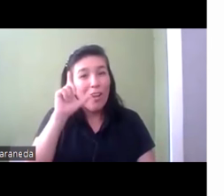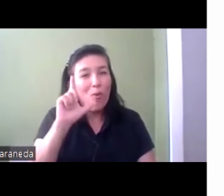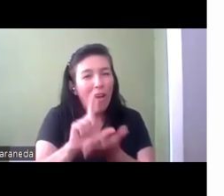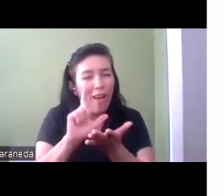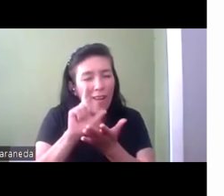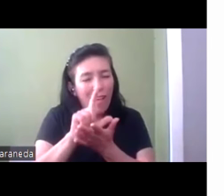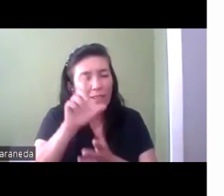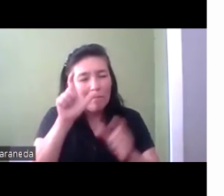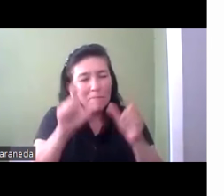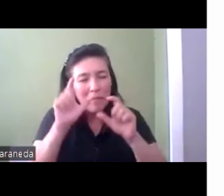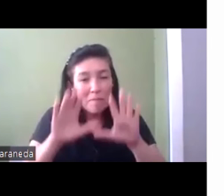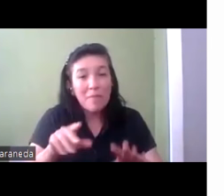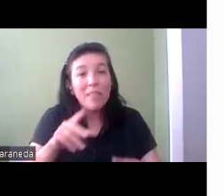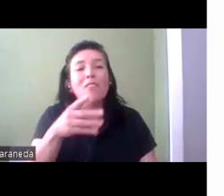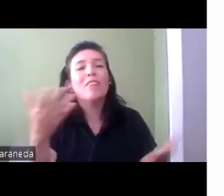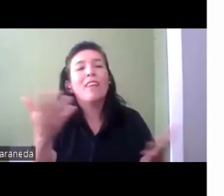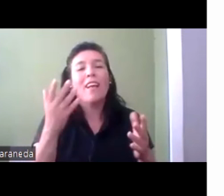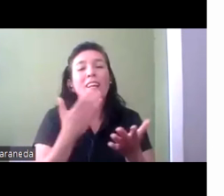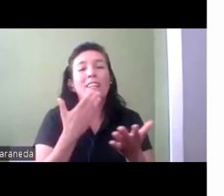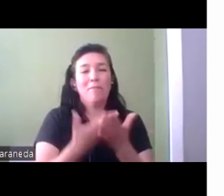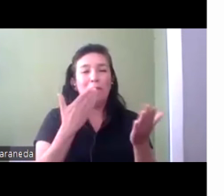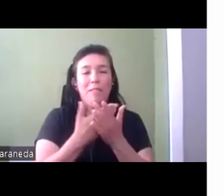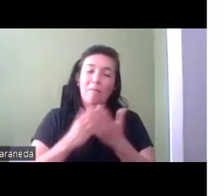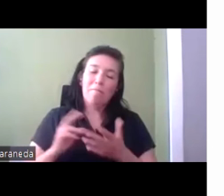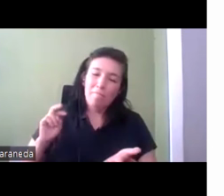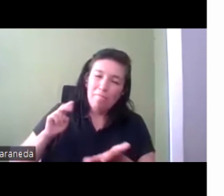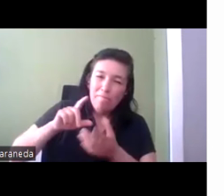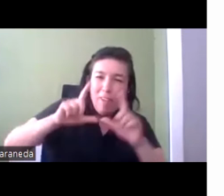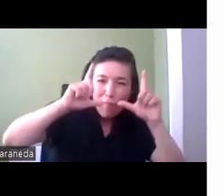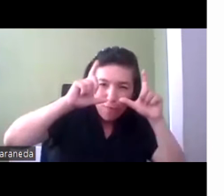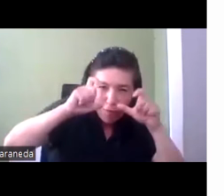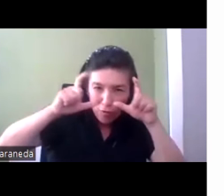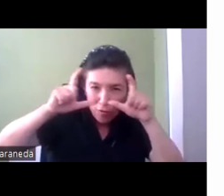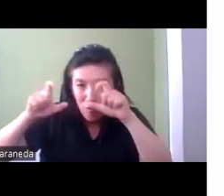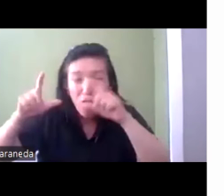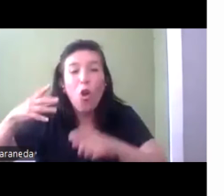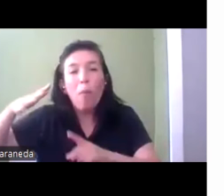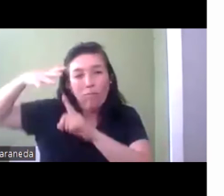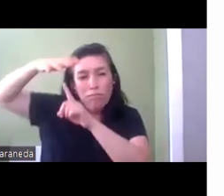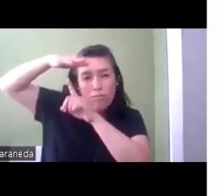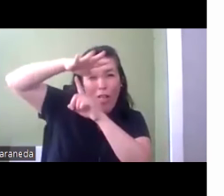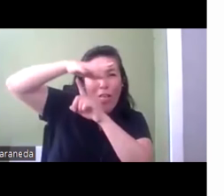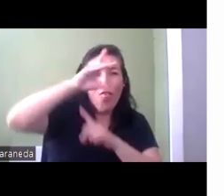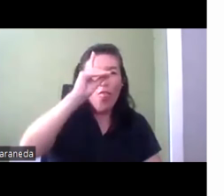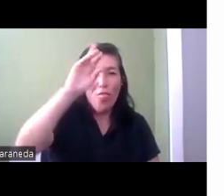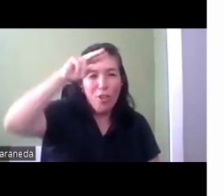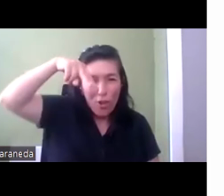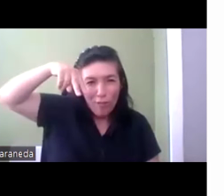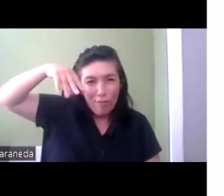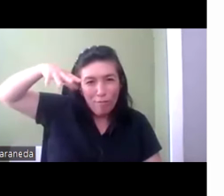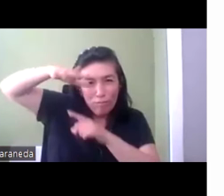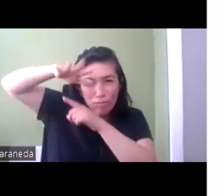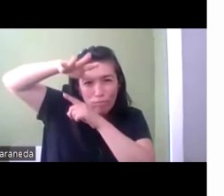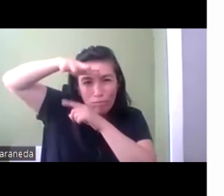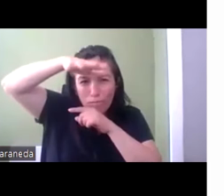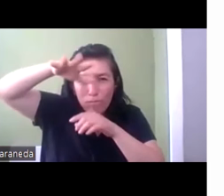nosotros procedemos a hacer un levantamiento aerofotogramétrico mediante un dron, en el cual podemos vincular derechamente estos